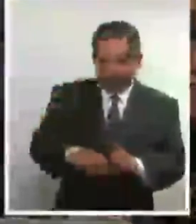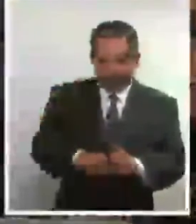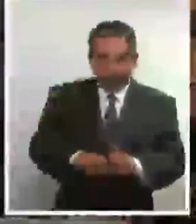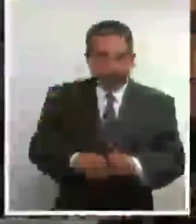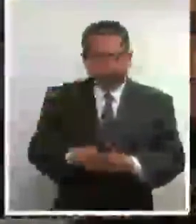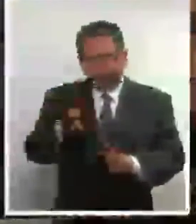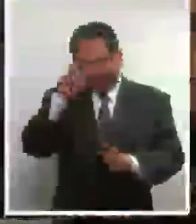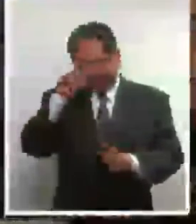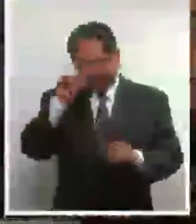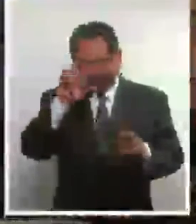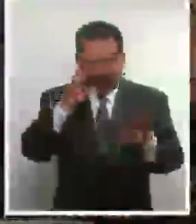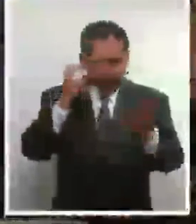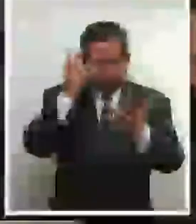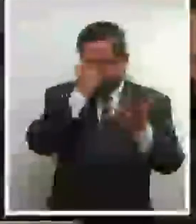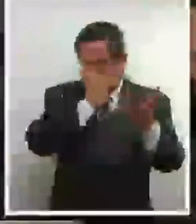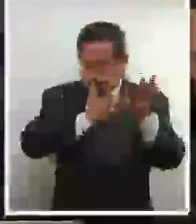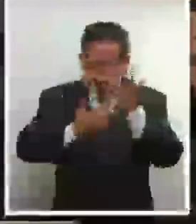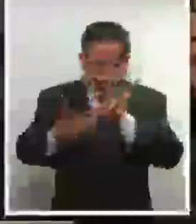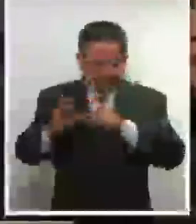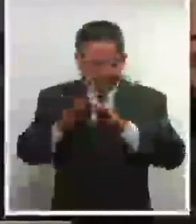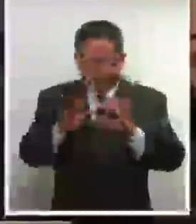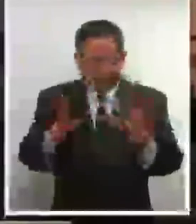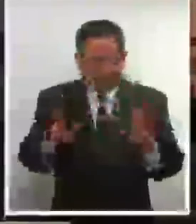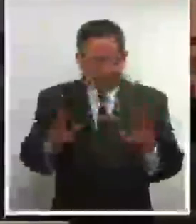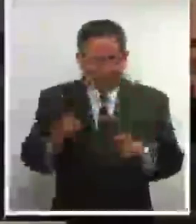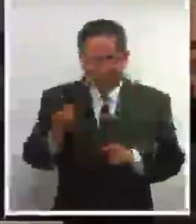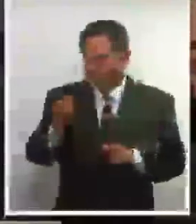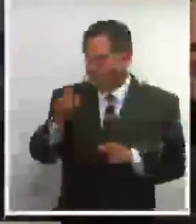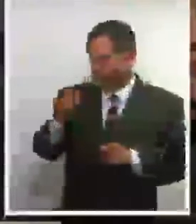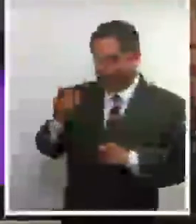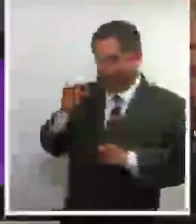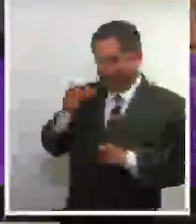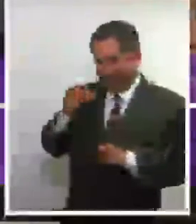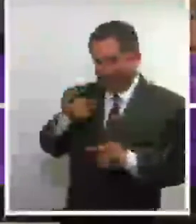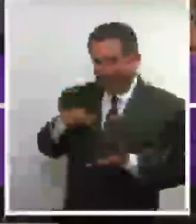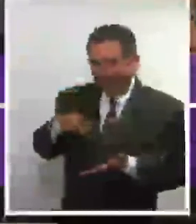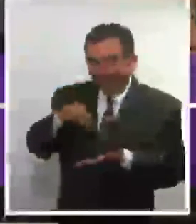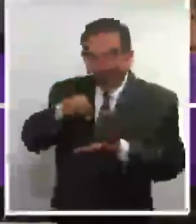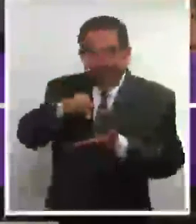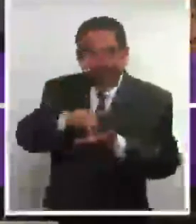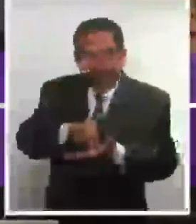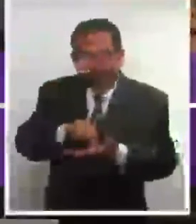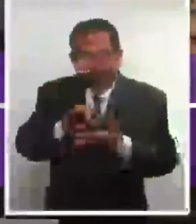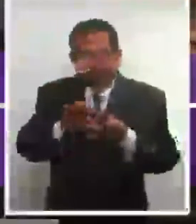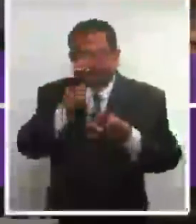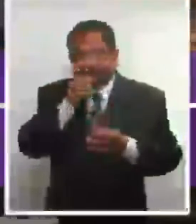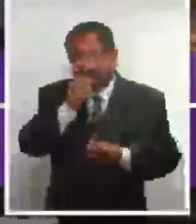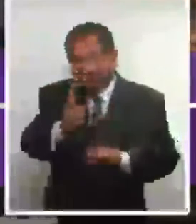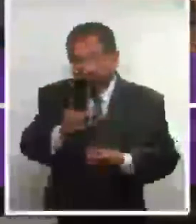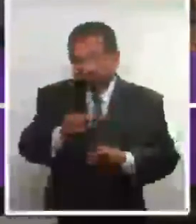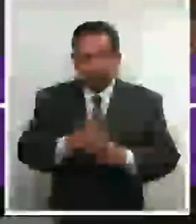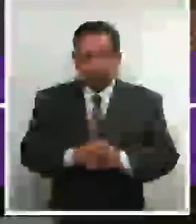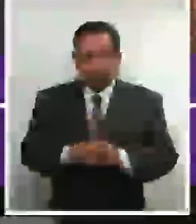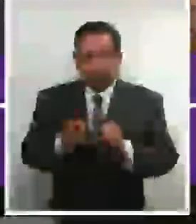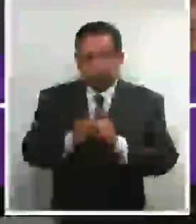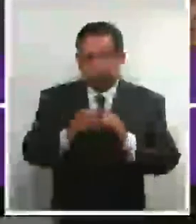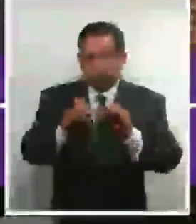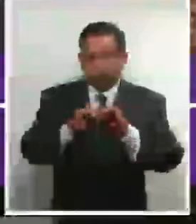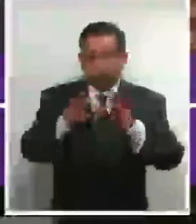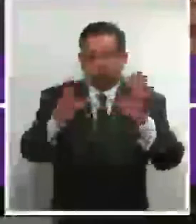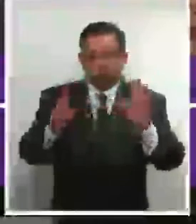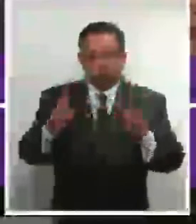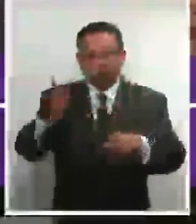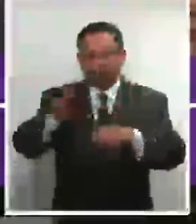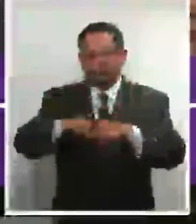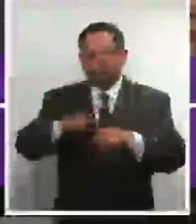para no confundirnos, hace unos momentos que subí a tribuna, con toda claridad, ¿sí